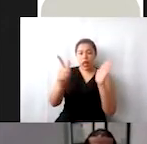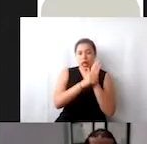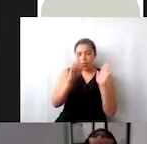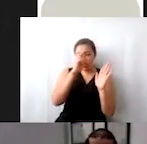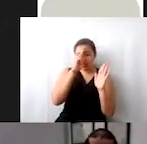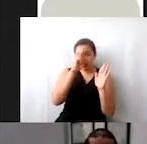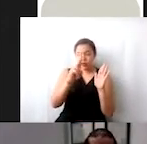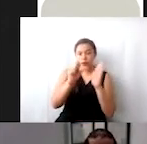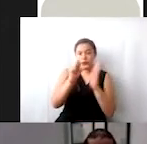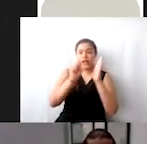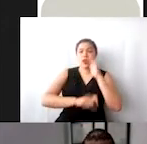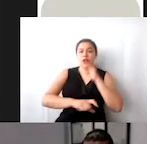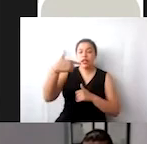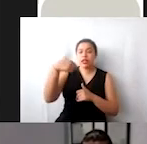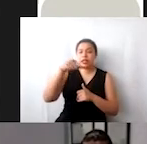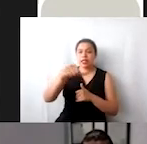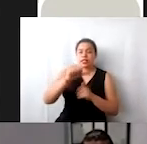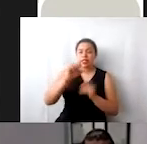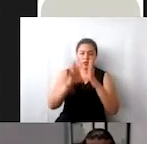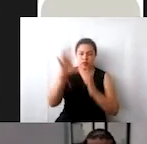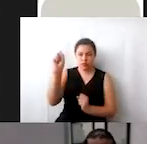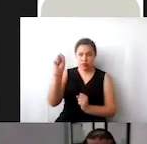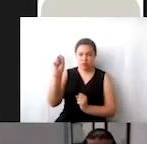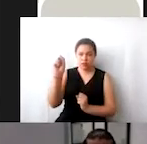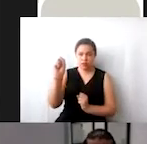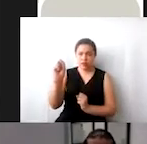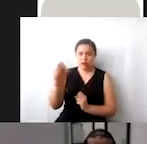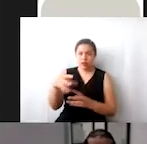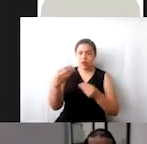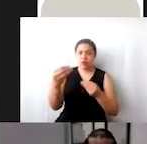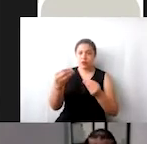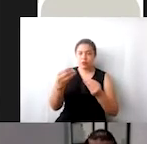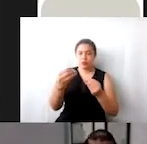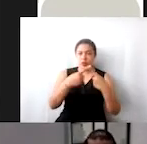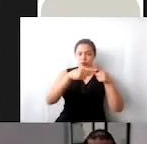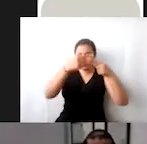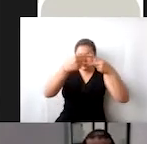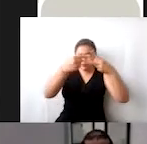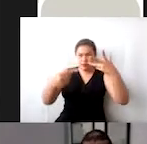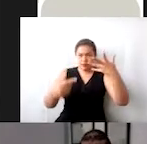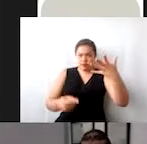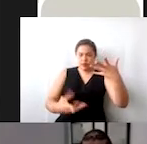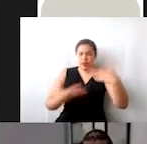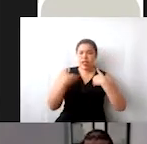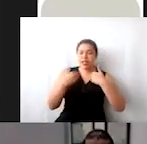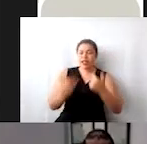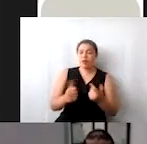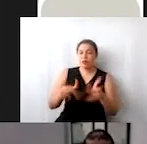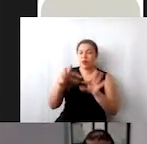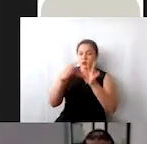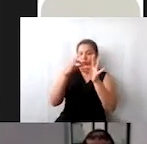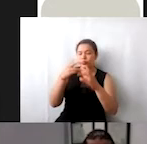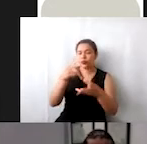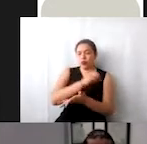el artículo 16 constitucional porque es demasiado amplia la gama de lo que puede entenderse por no estar al corriente de sus